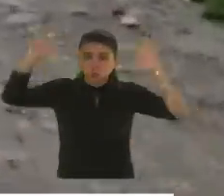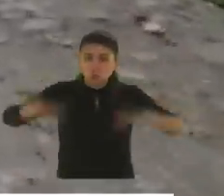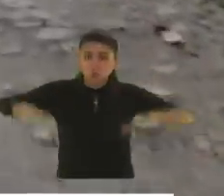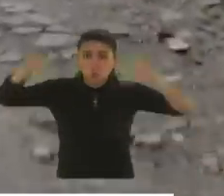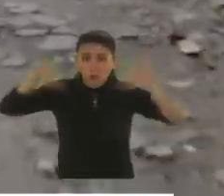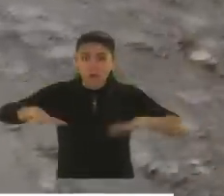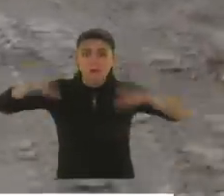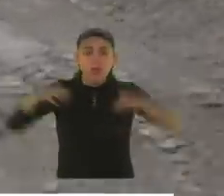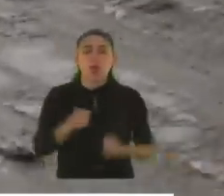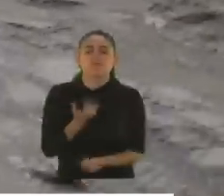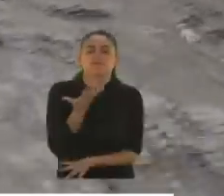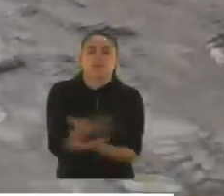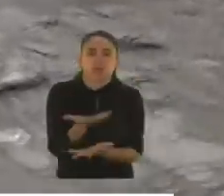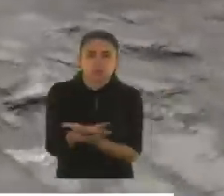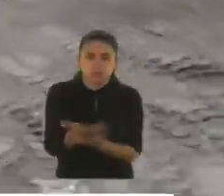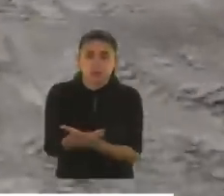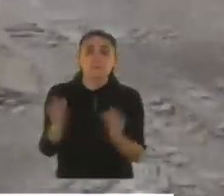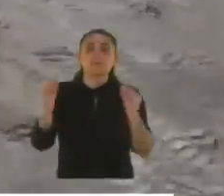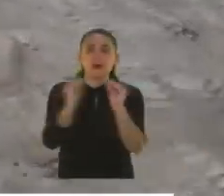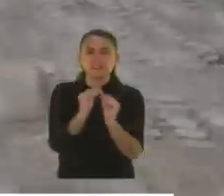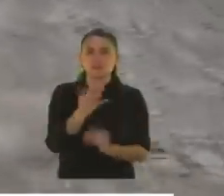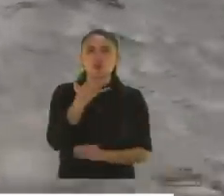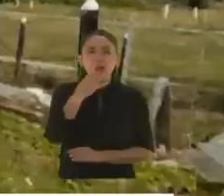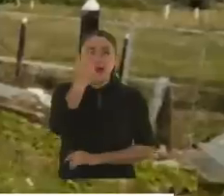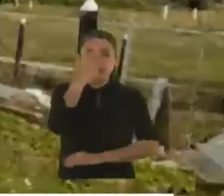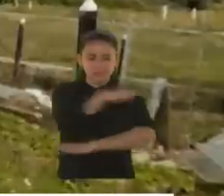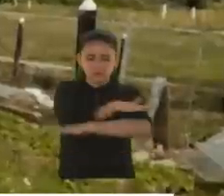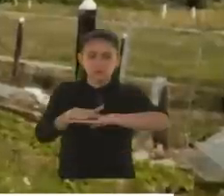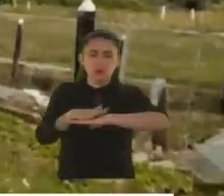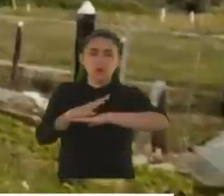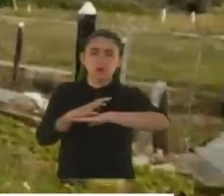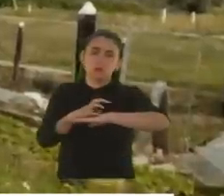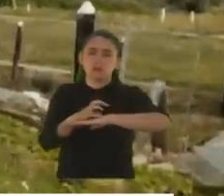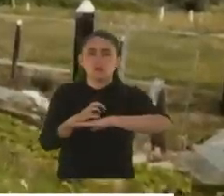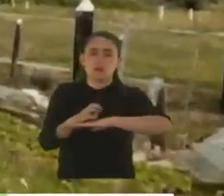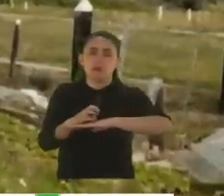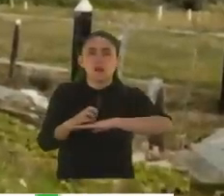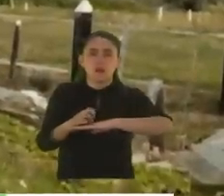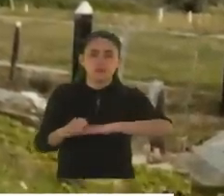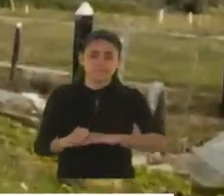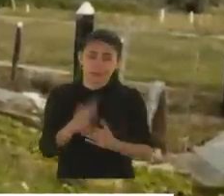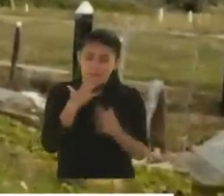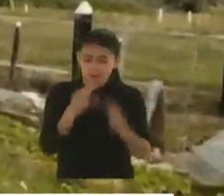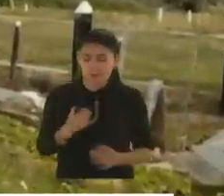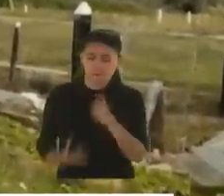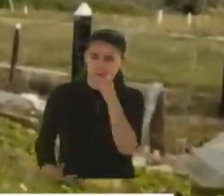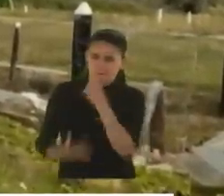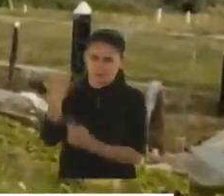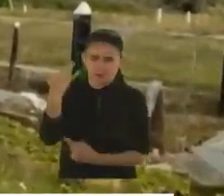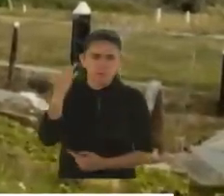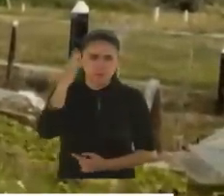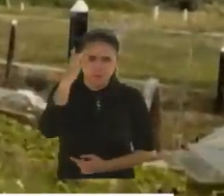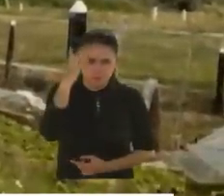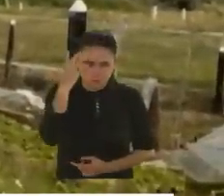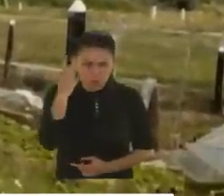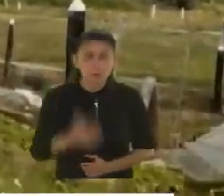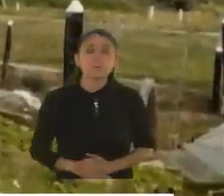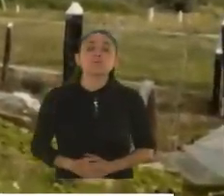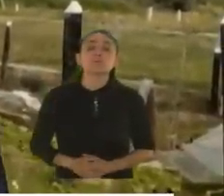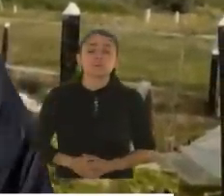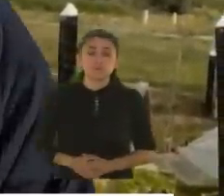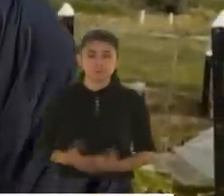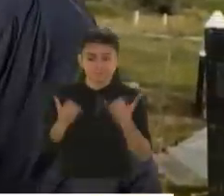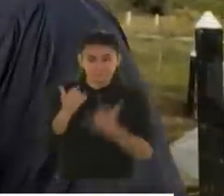lluvias el pavimento se ha ido perdiendo. Nos vemos afectados básicamente es porque, pues como pueden ver en